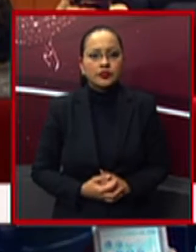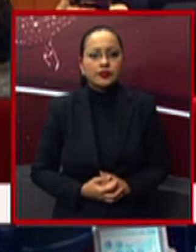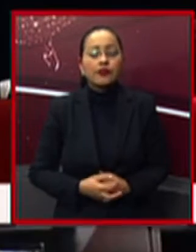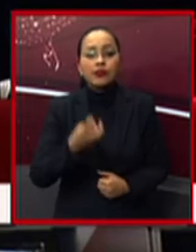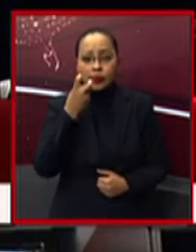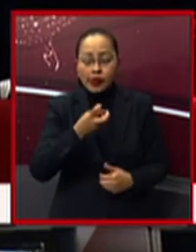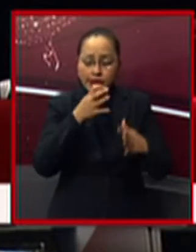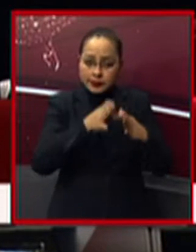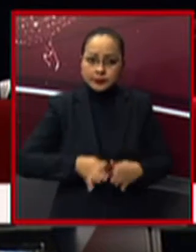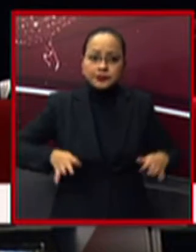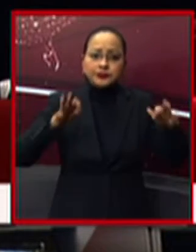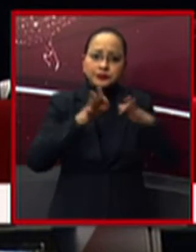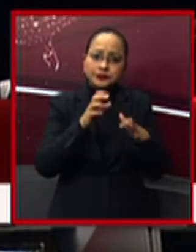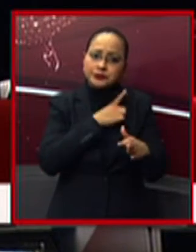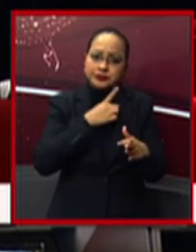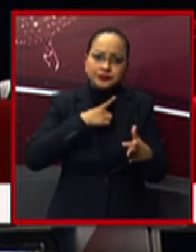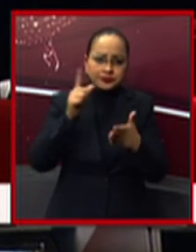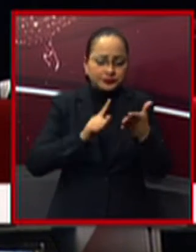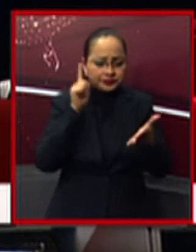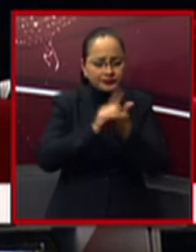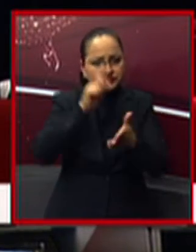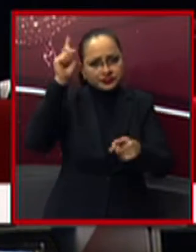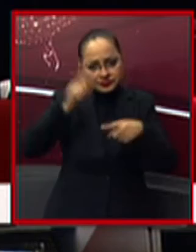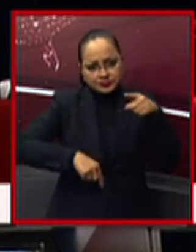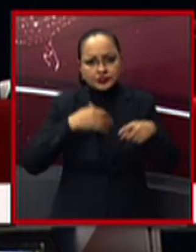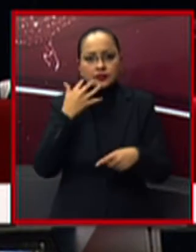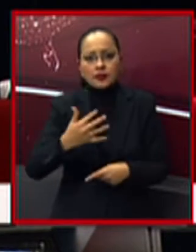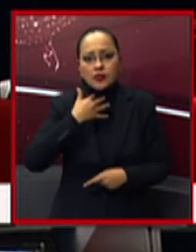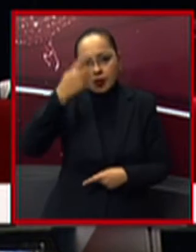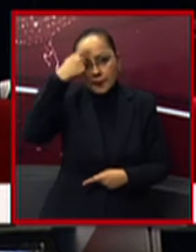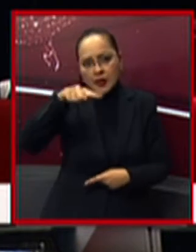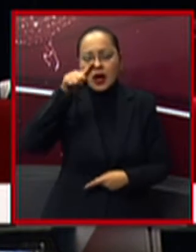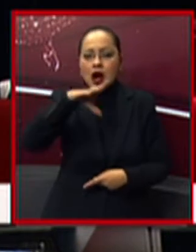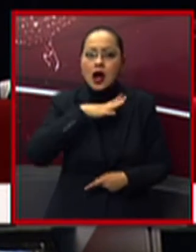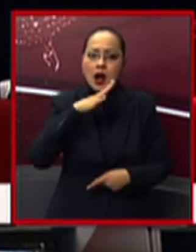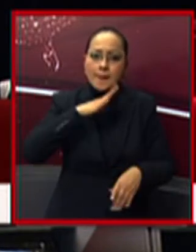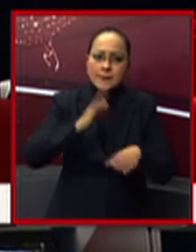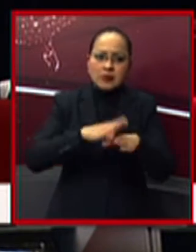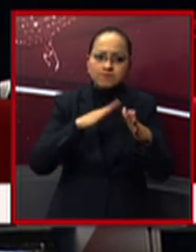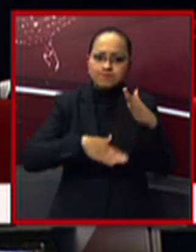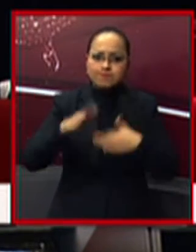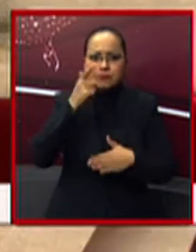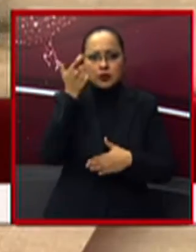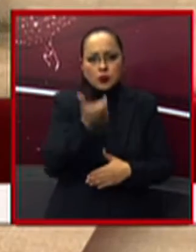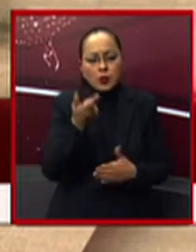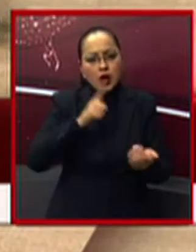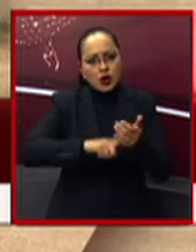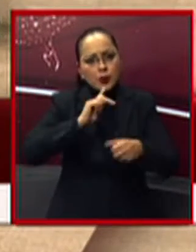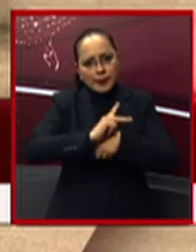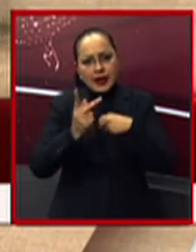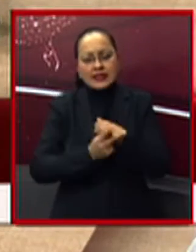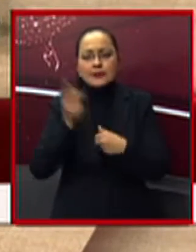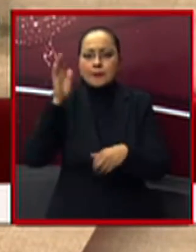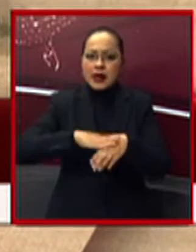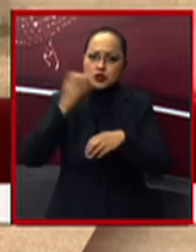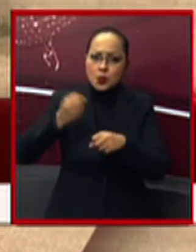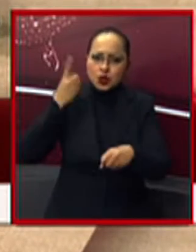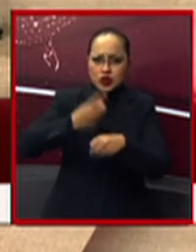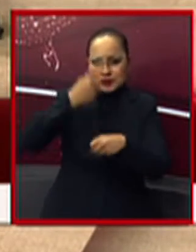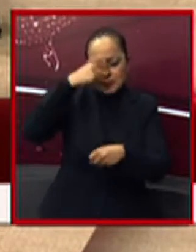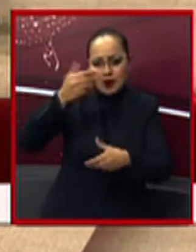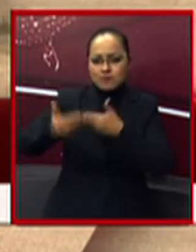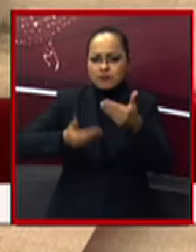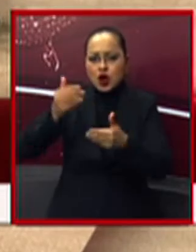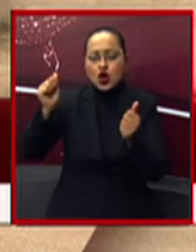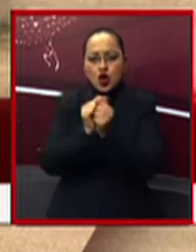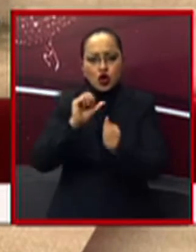Destacó que es necesaria una reforma en contra de la corrupción para catapultar el crecimiento económico nacional y expandir las oportunidades de comercio